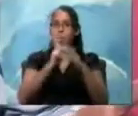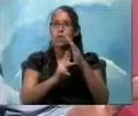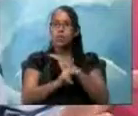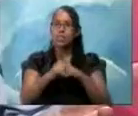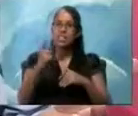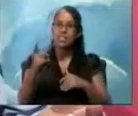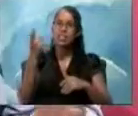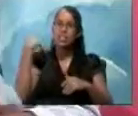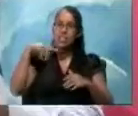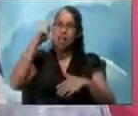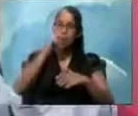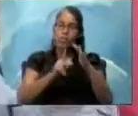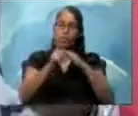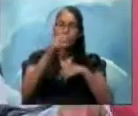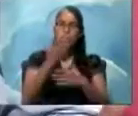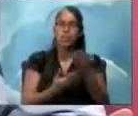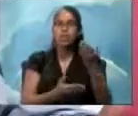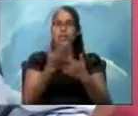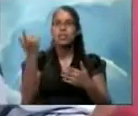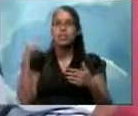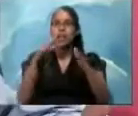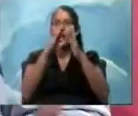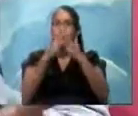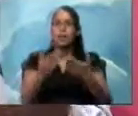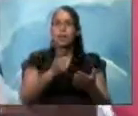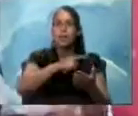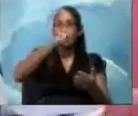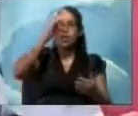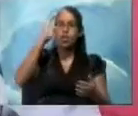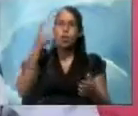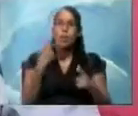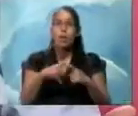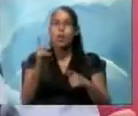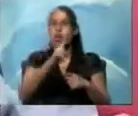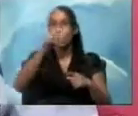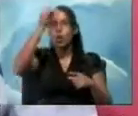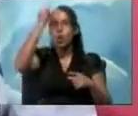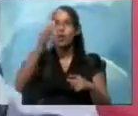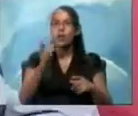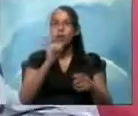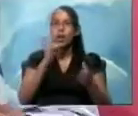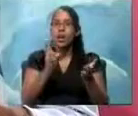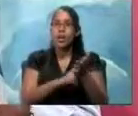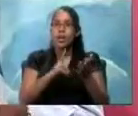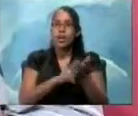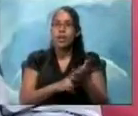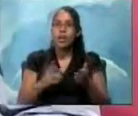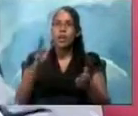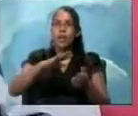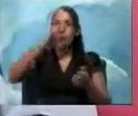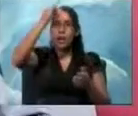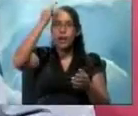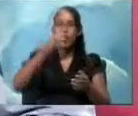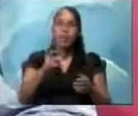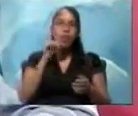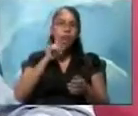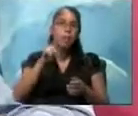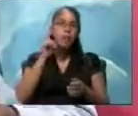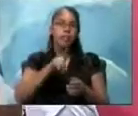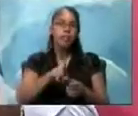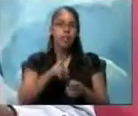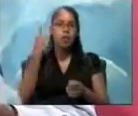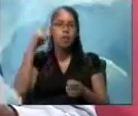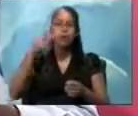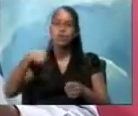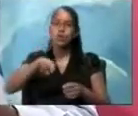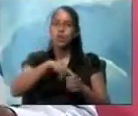las profecías en sus manos, tenían la palabra de Dios, pero no creían a la verdad, estaban creyendo a la mentira. Por eso